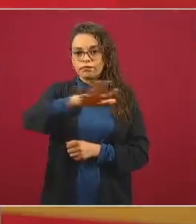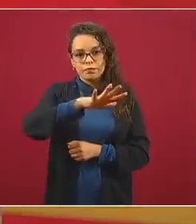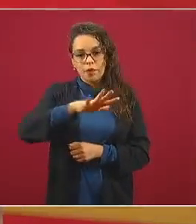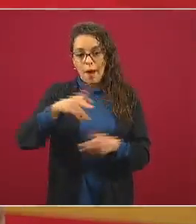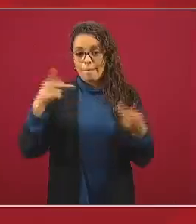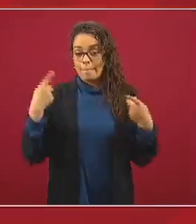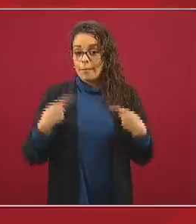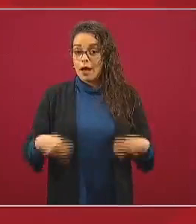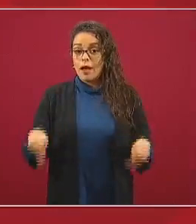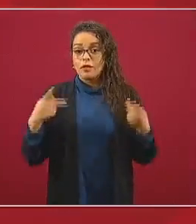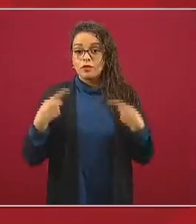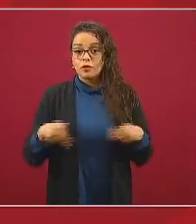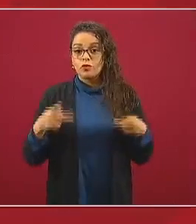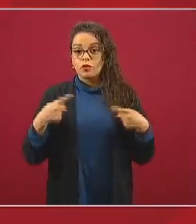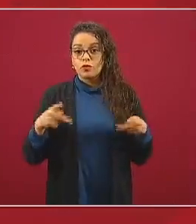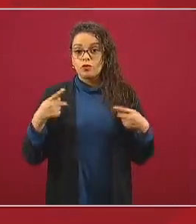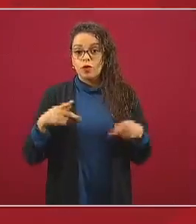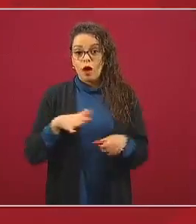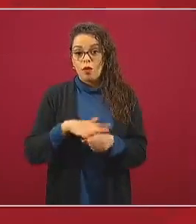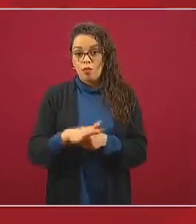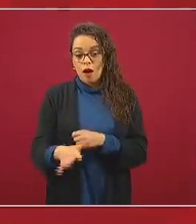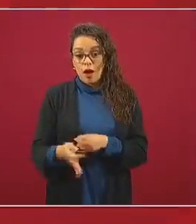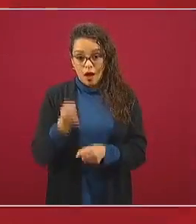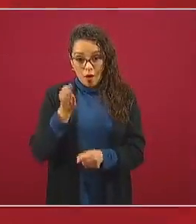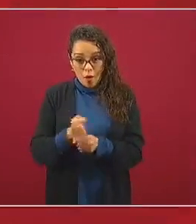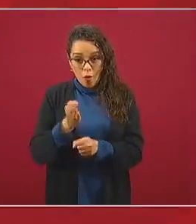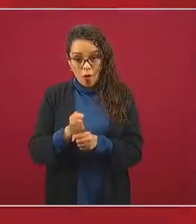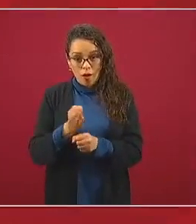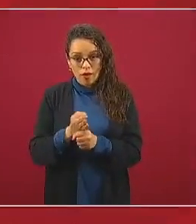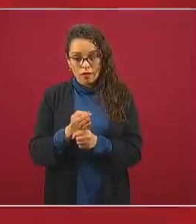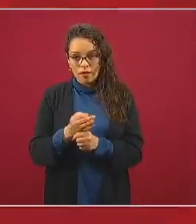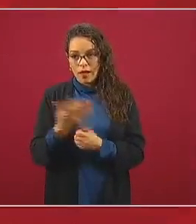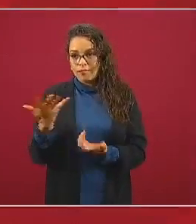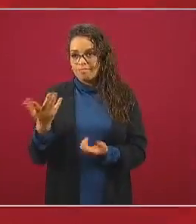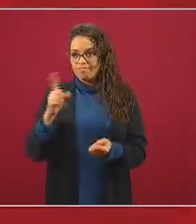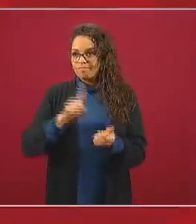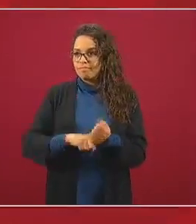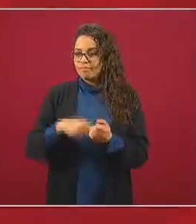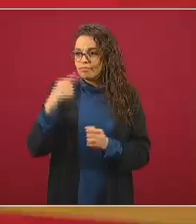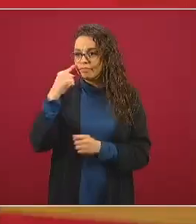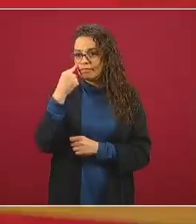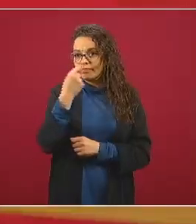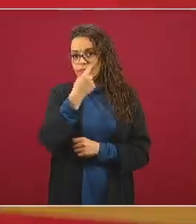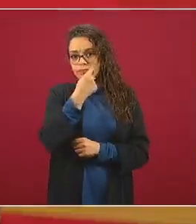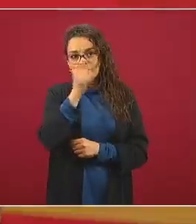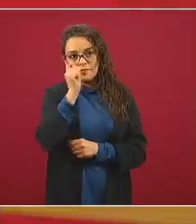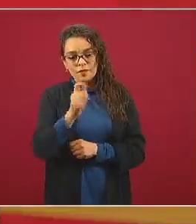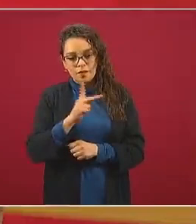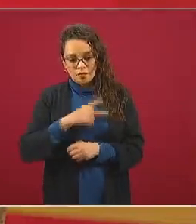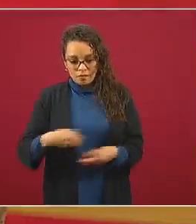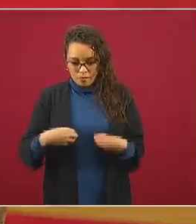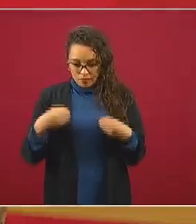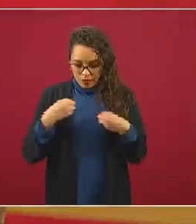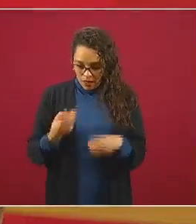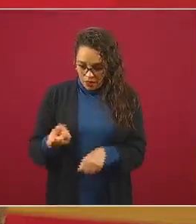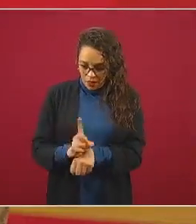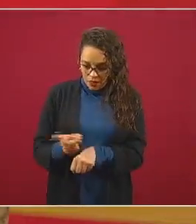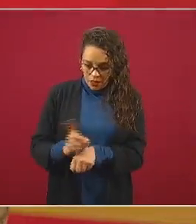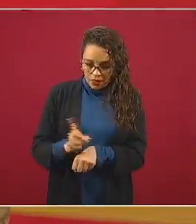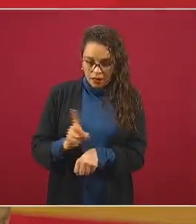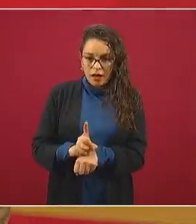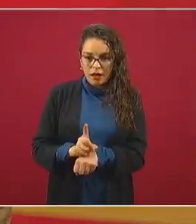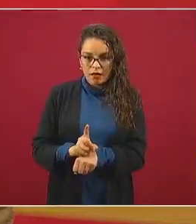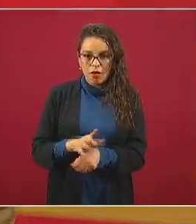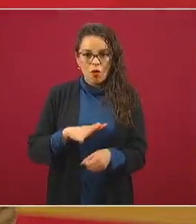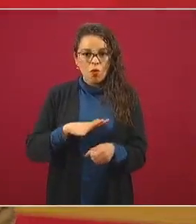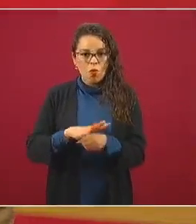las personas que en este momento visualizan otras realidades en el día a día. Y quiero destacar en